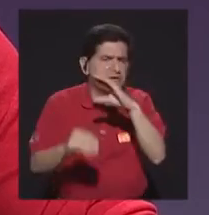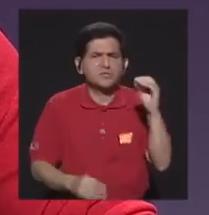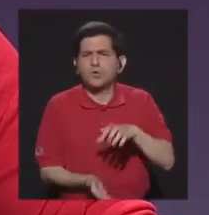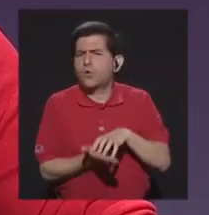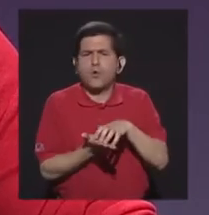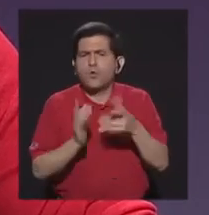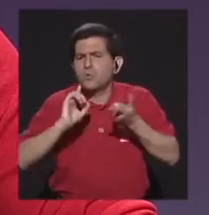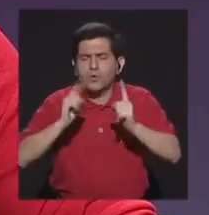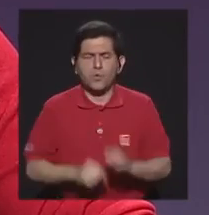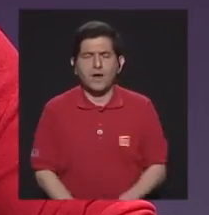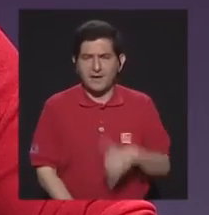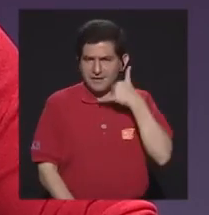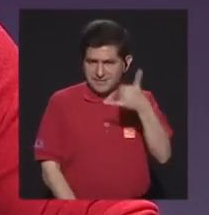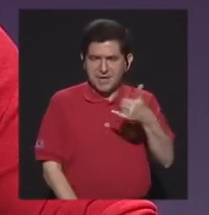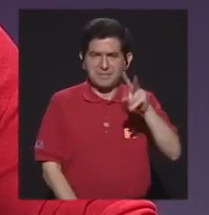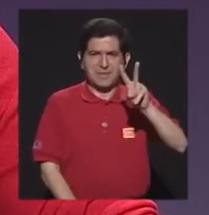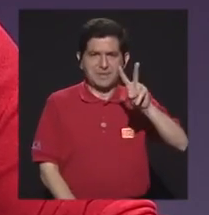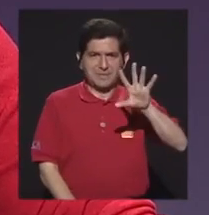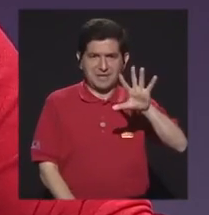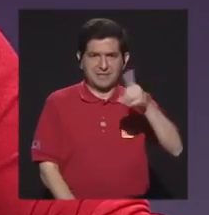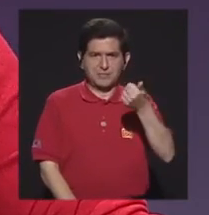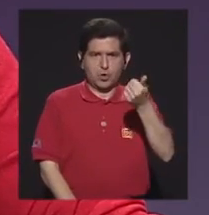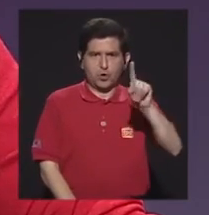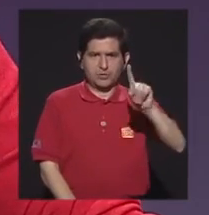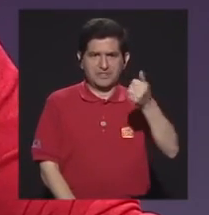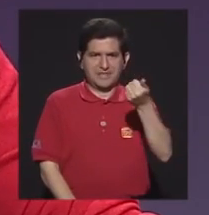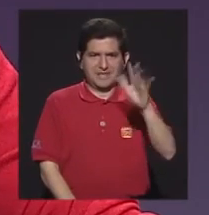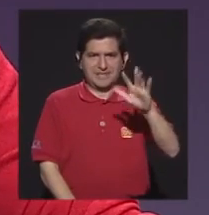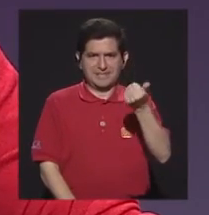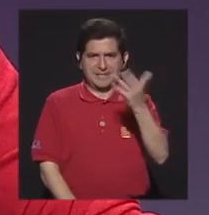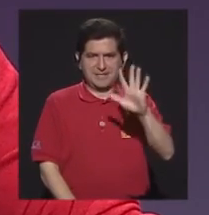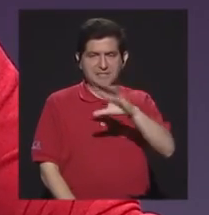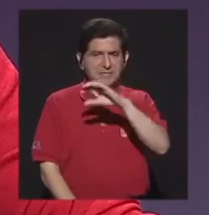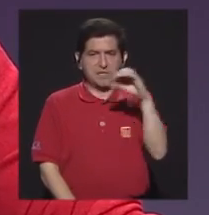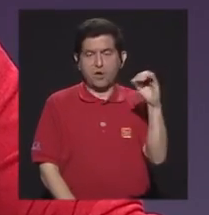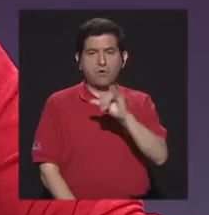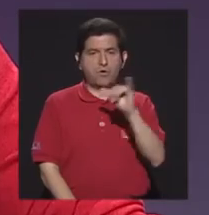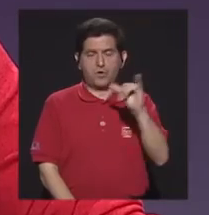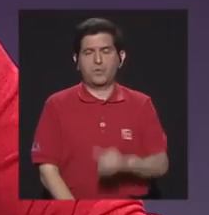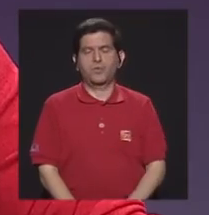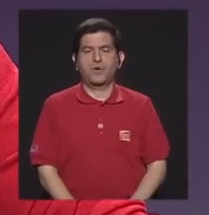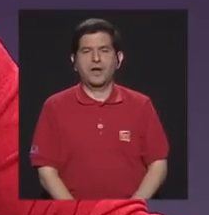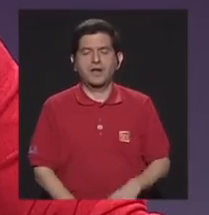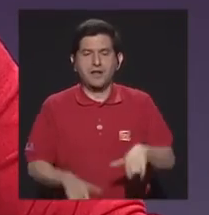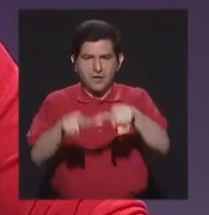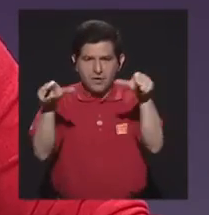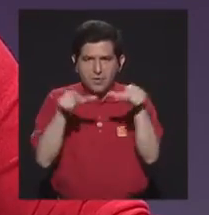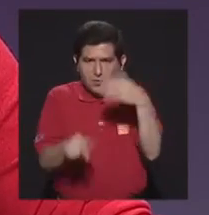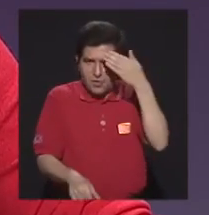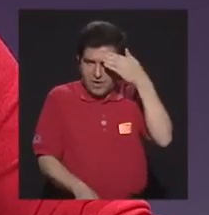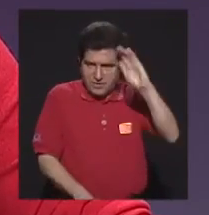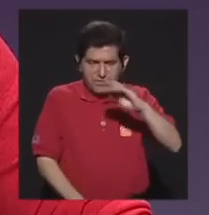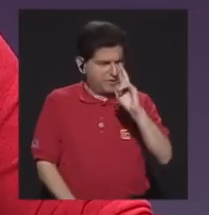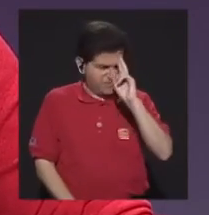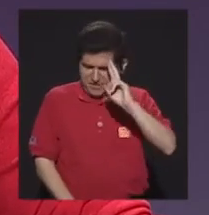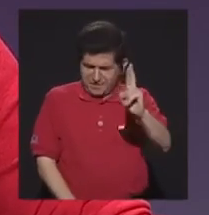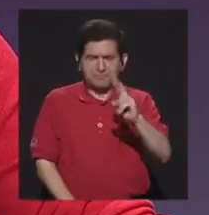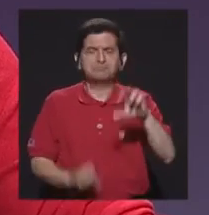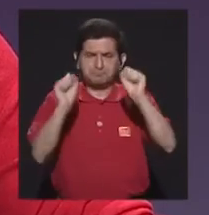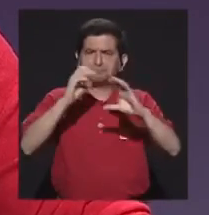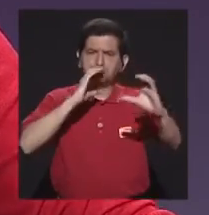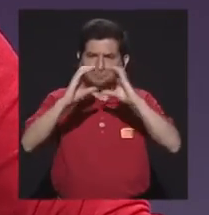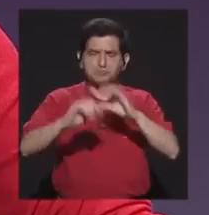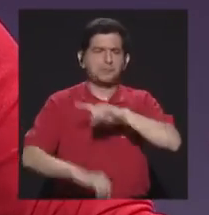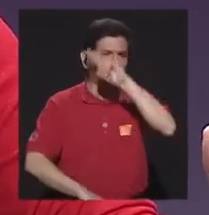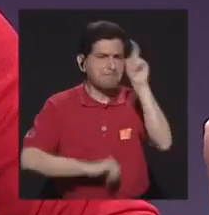Llámenos 2511 1515 y también se puede comunicar mediante nuestra página de Facebook Irreverencias. Haga